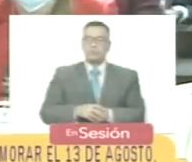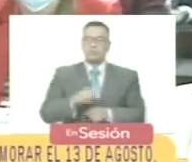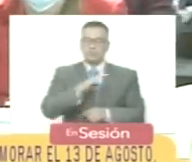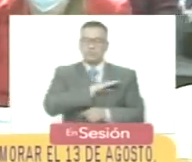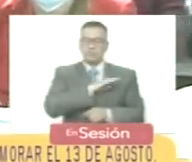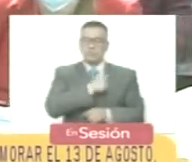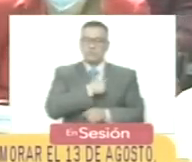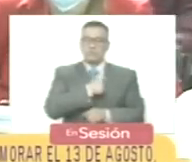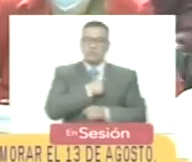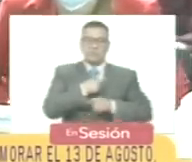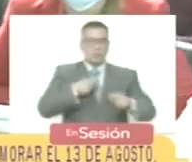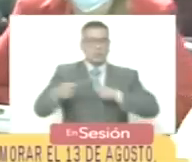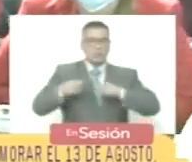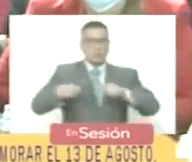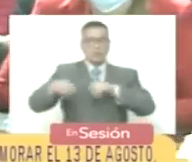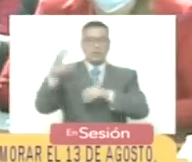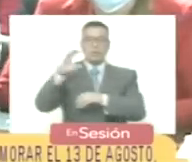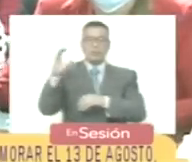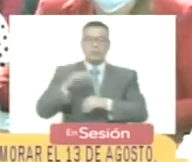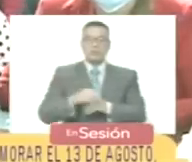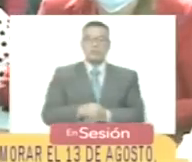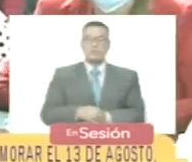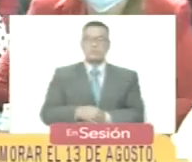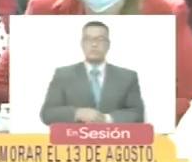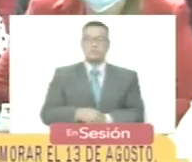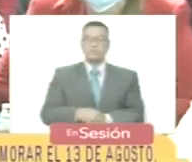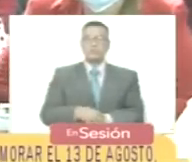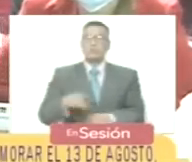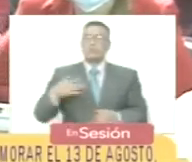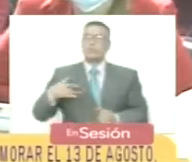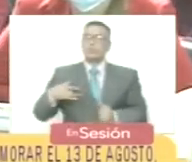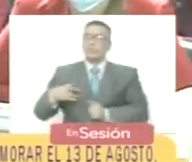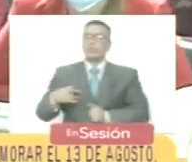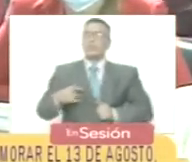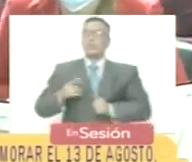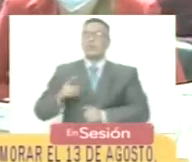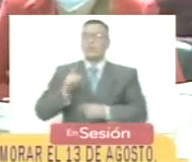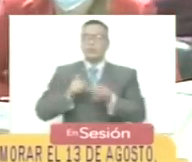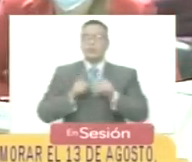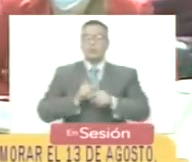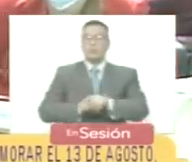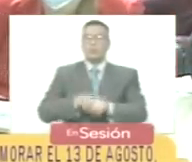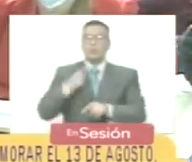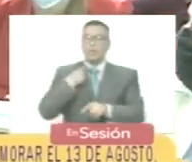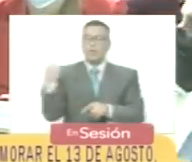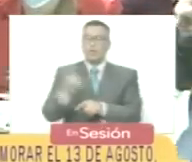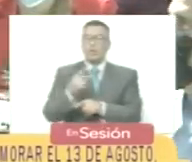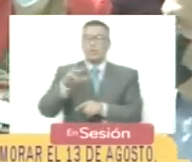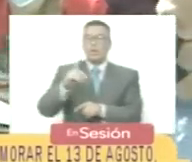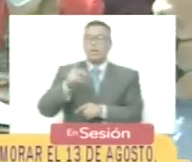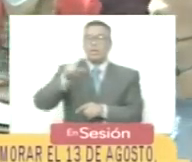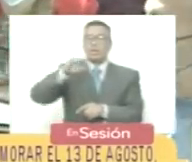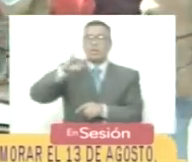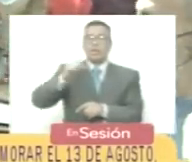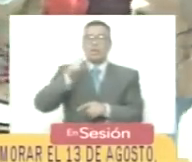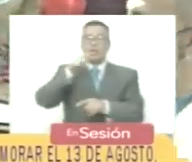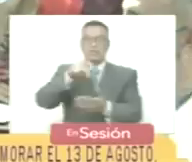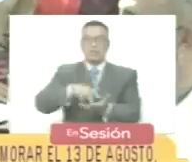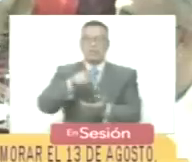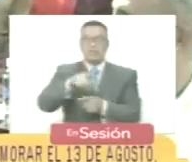particularmente como movilizadora de Caracas sentía que en algún momento de verdad iba a llegar Darío, o que Darío estaba